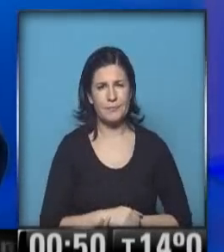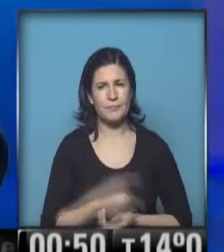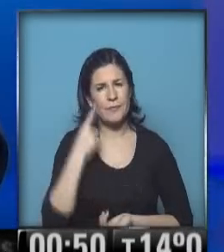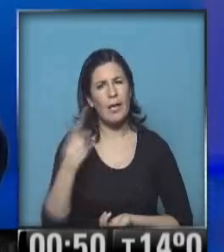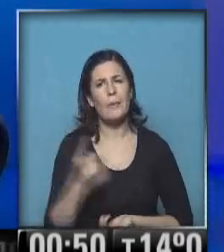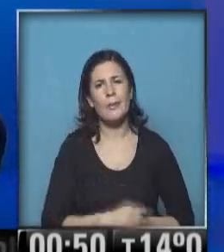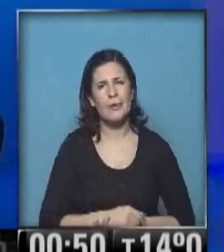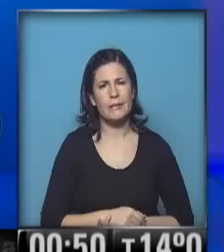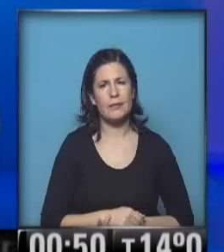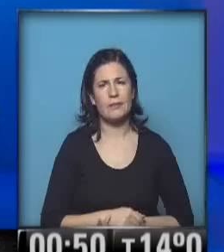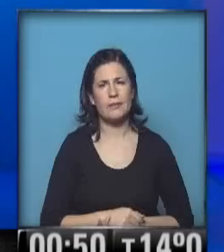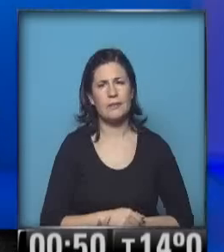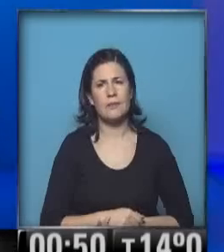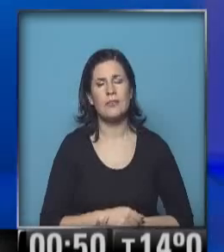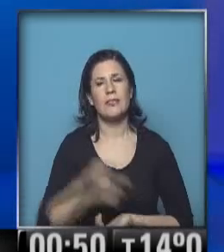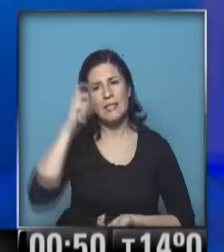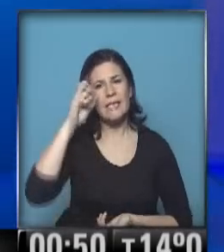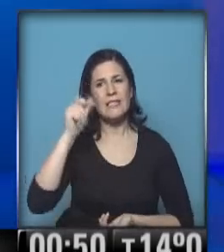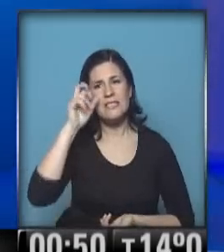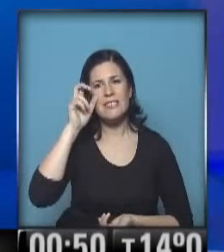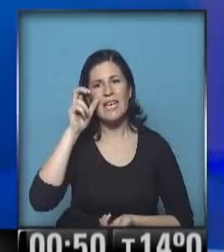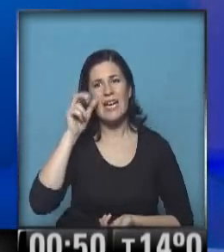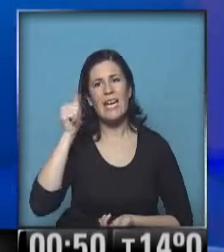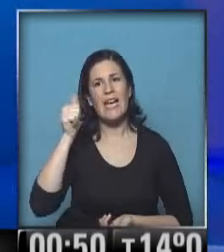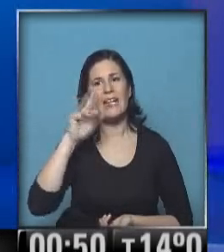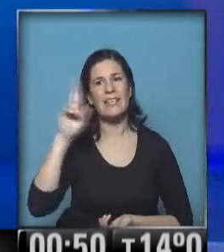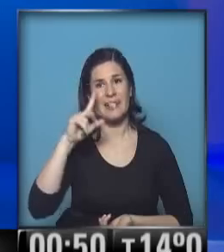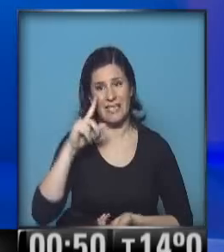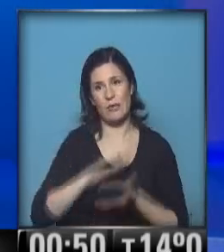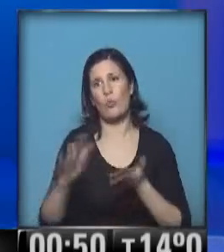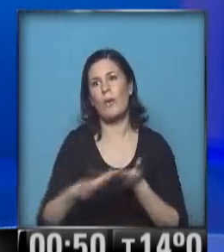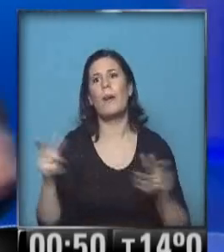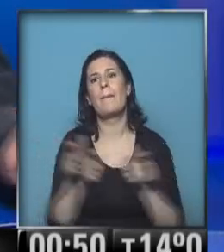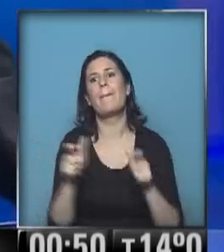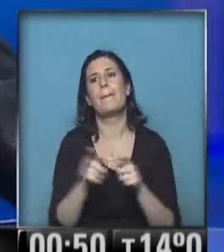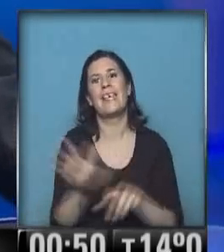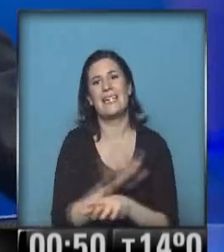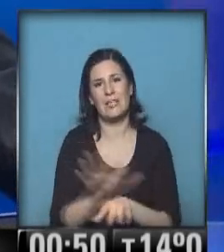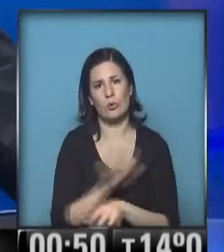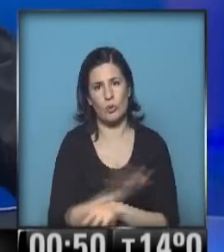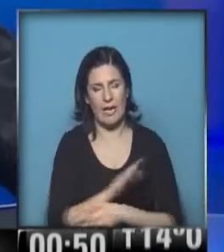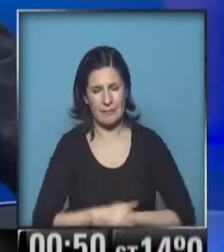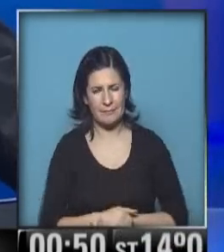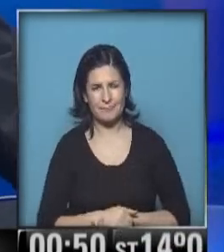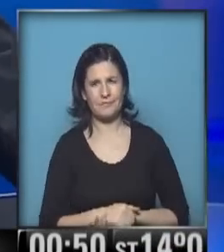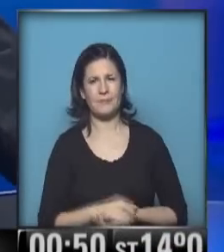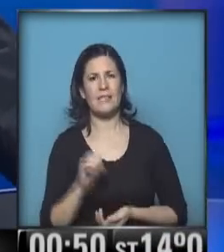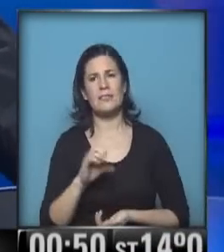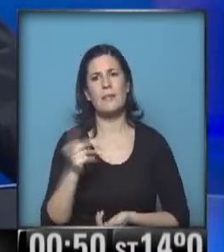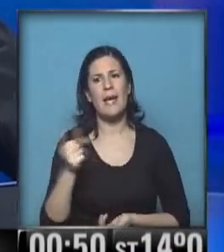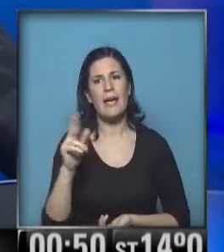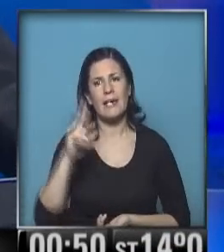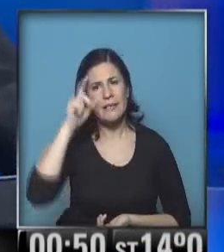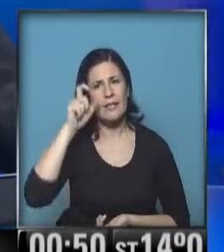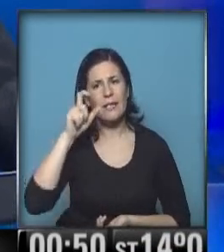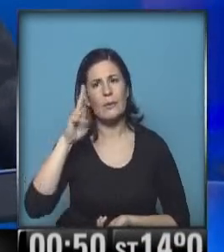con el querido Pablo Echarri, que está estrenando película, la nueva película de Sandra Gugliotta, Arrebato, que cuenta con el apoyo